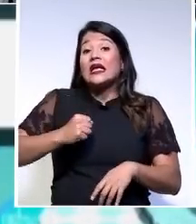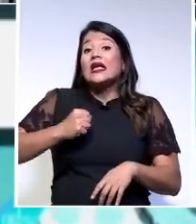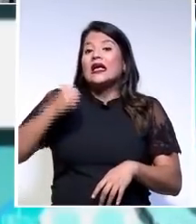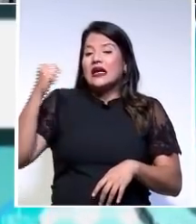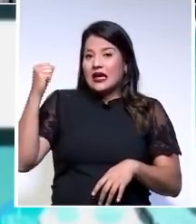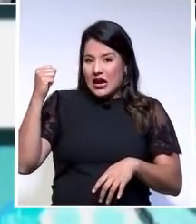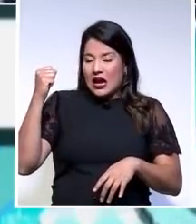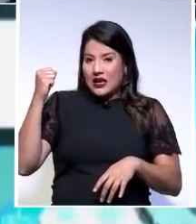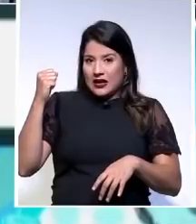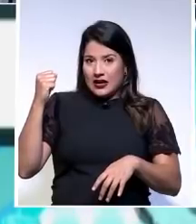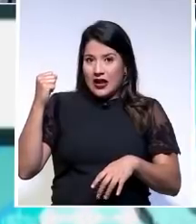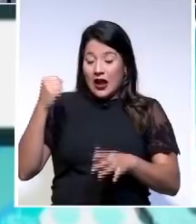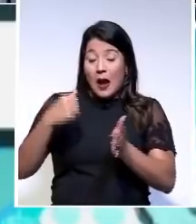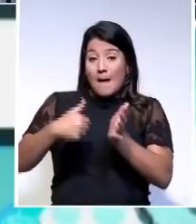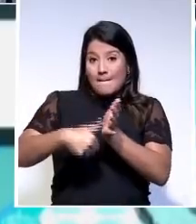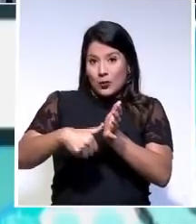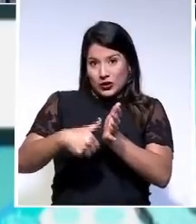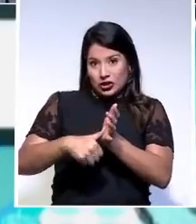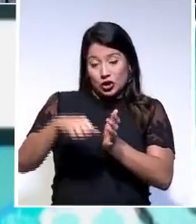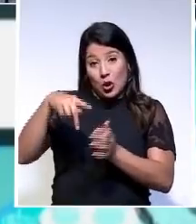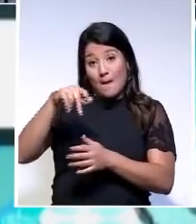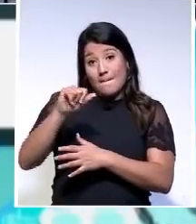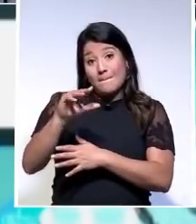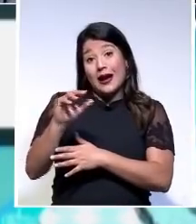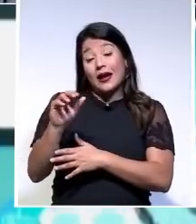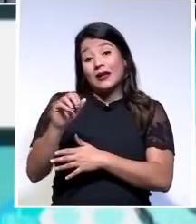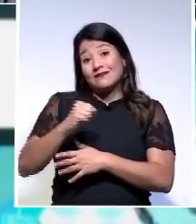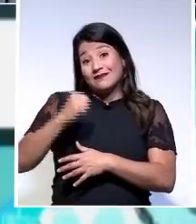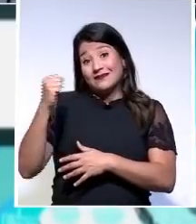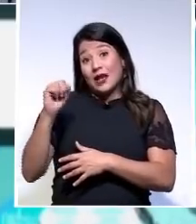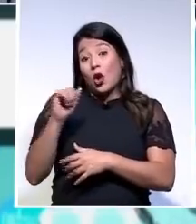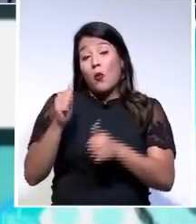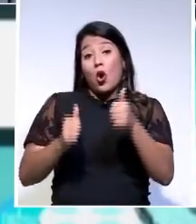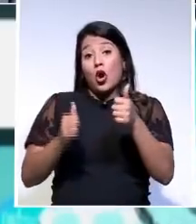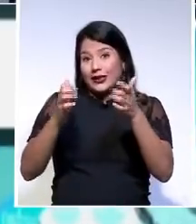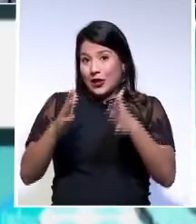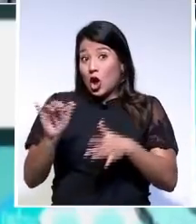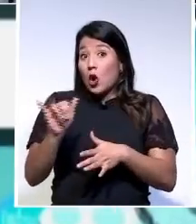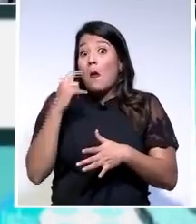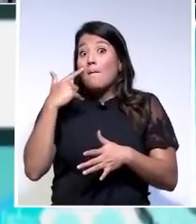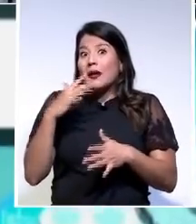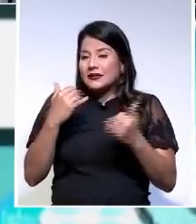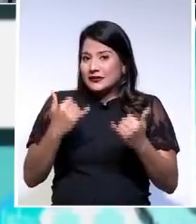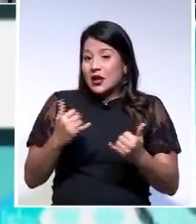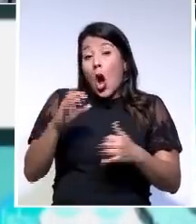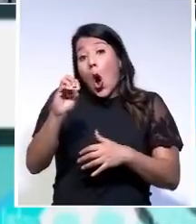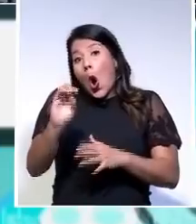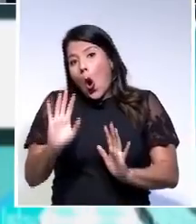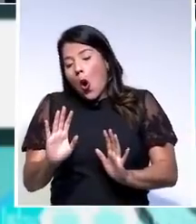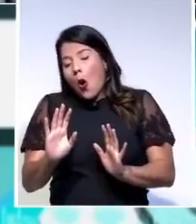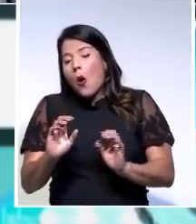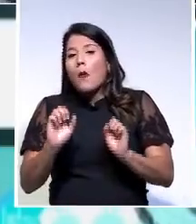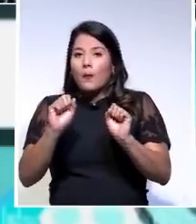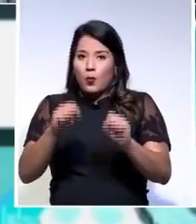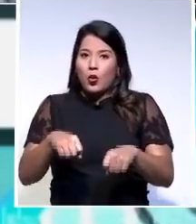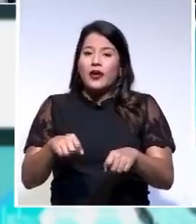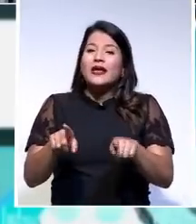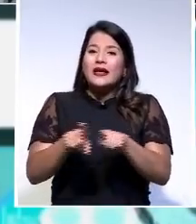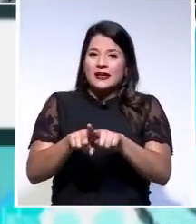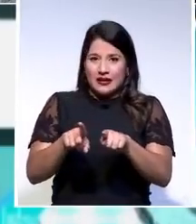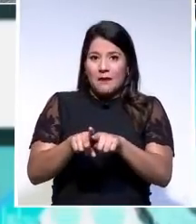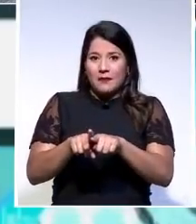resultar como ganador y como se está previendo en este momento, o que podría estar convocando a una conferencia de prensa acá a